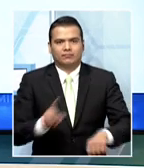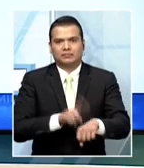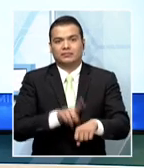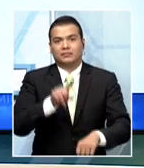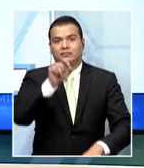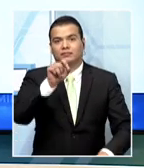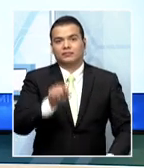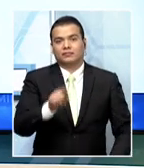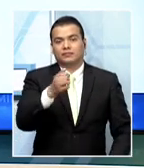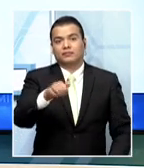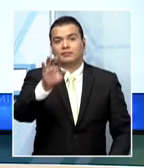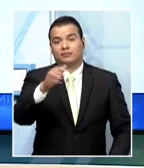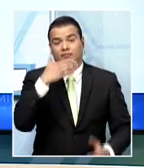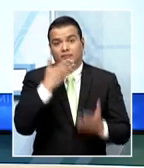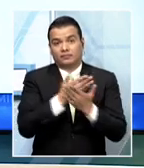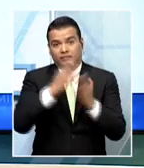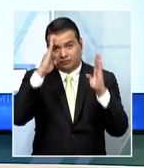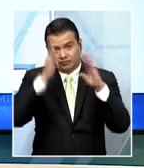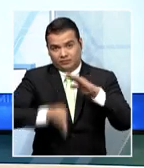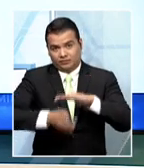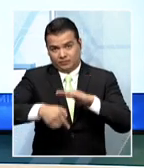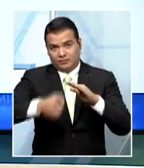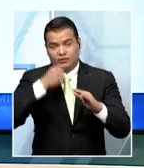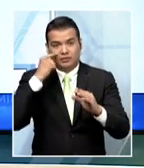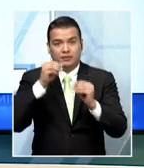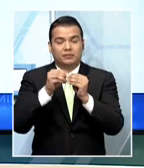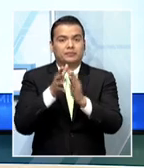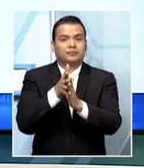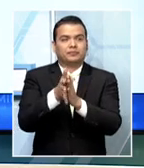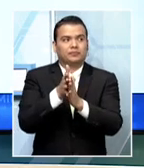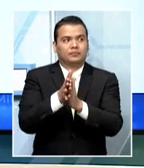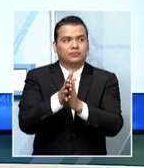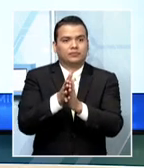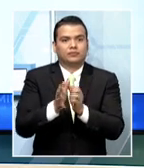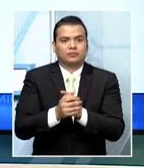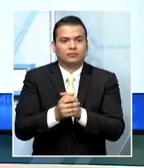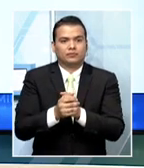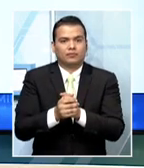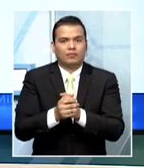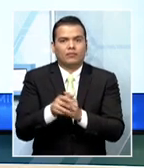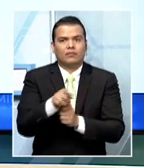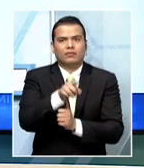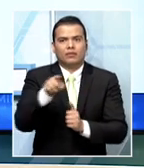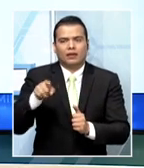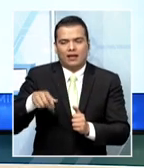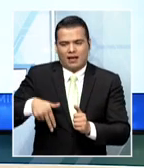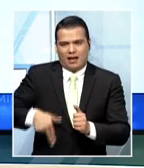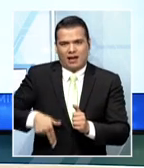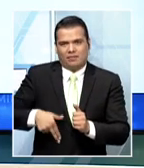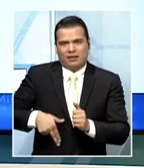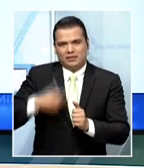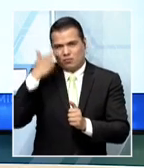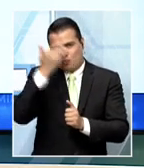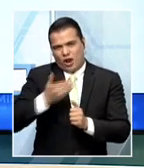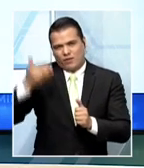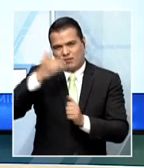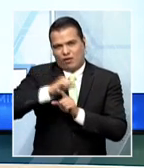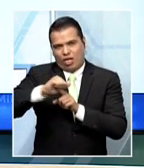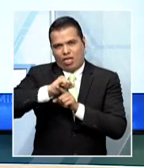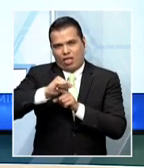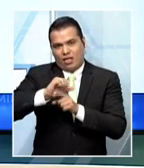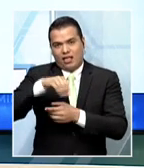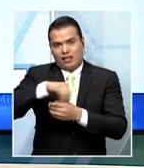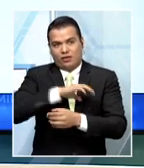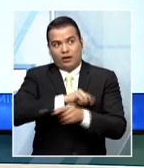1:19 de la tarde, gracias por continuar con nosotros en 90 minutos. Y mucha atención que hay un aumento inusitado en el uso de armas traumáticas y de